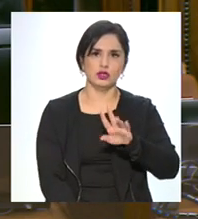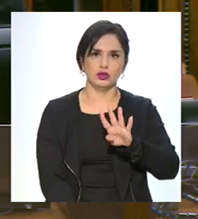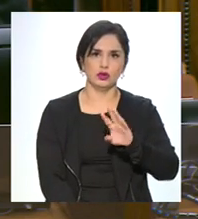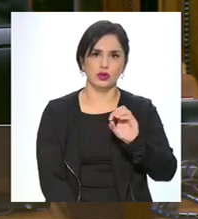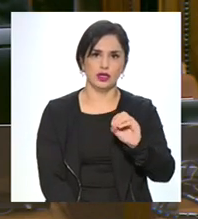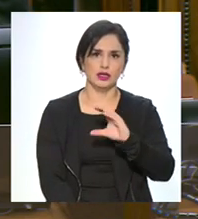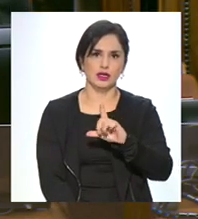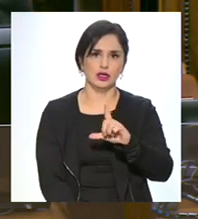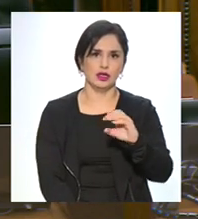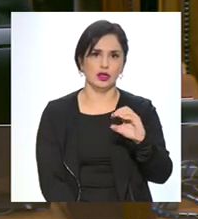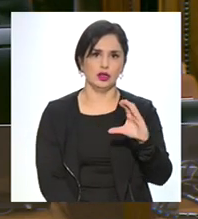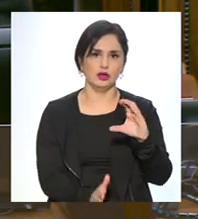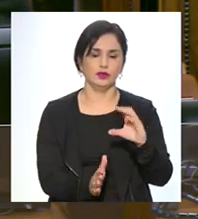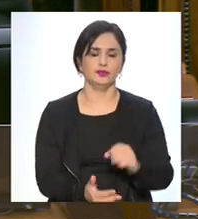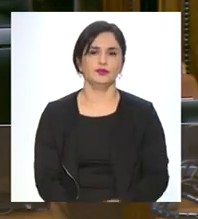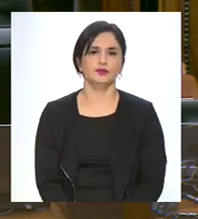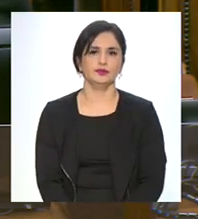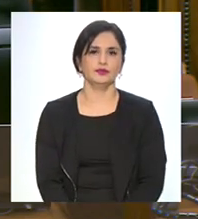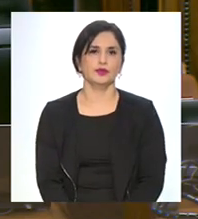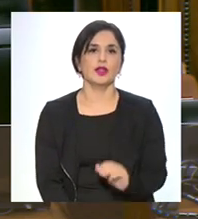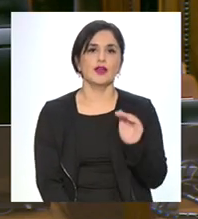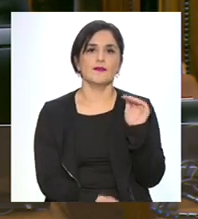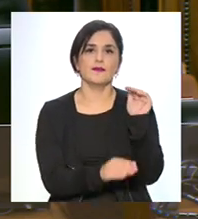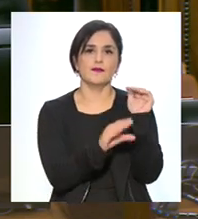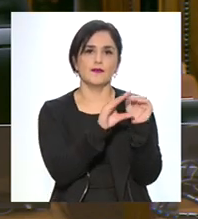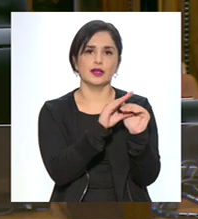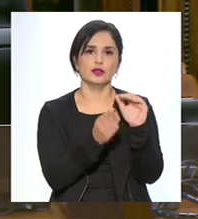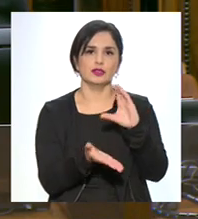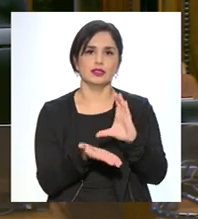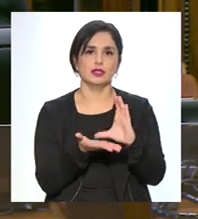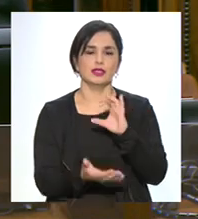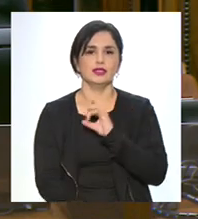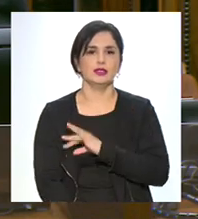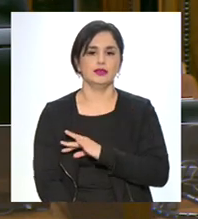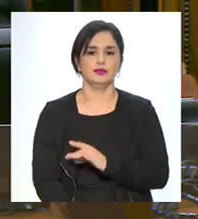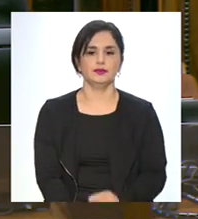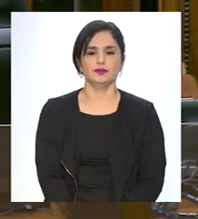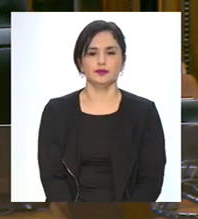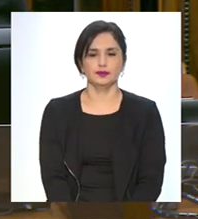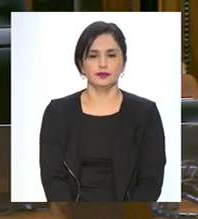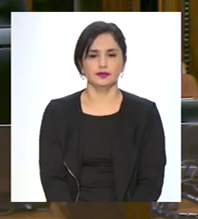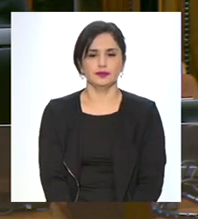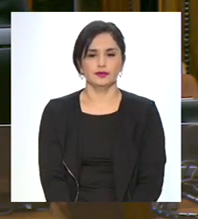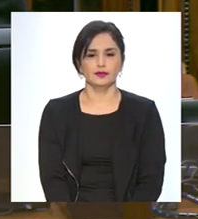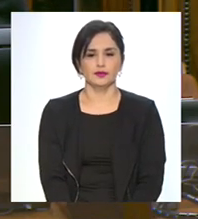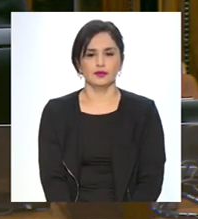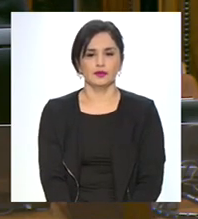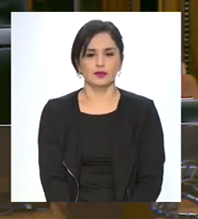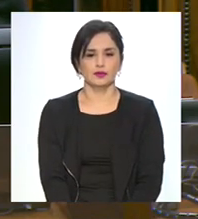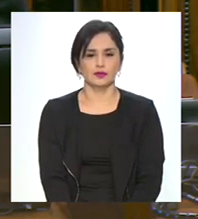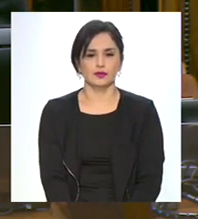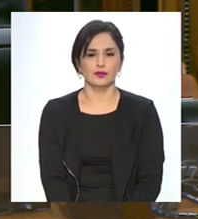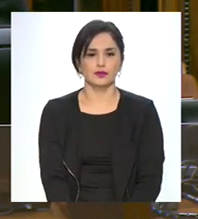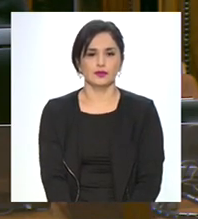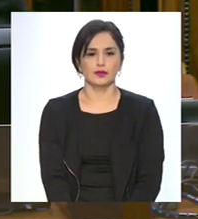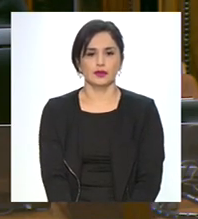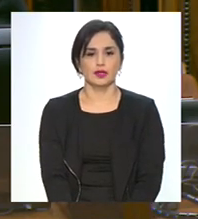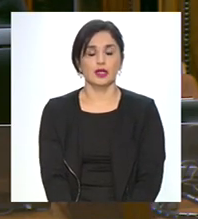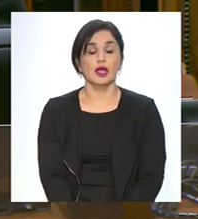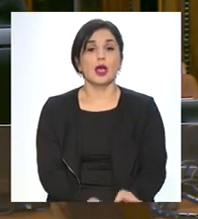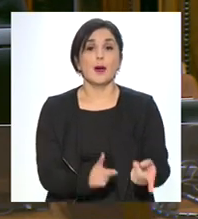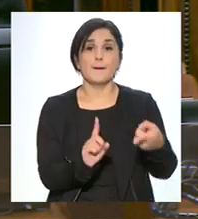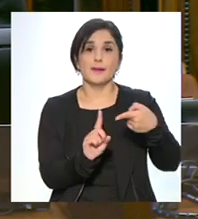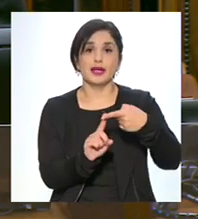18.840, orgánica constitucional del Banco Central de Chile. Señora presidenta, se encuentran